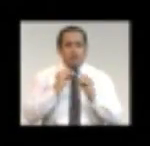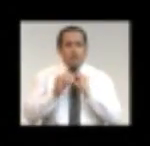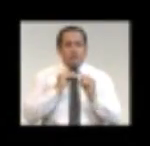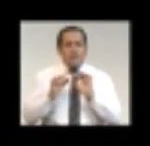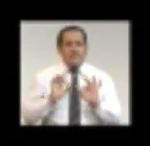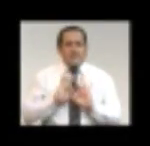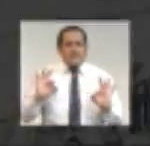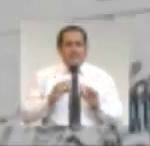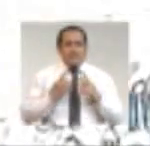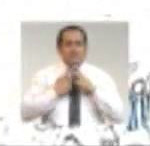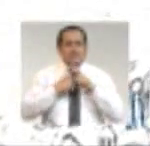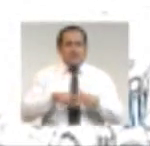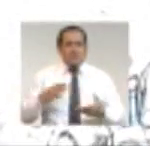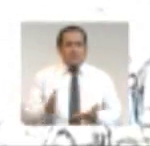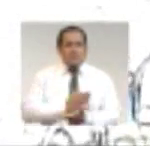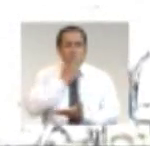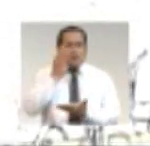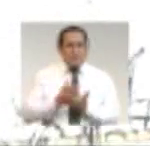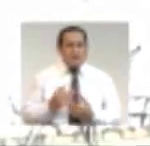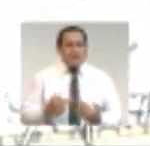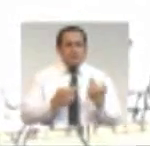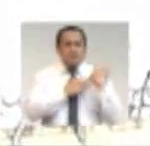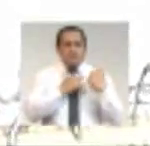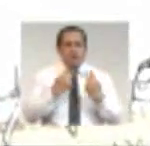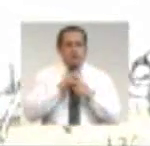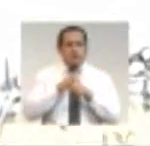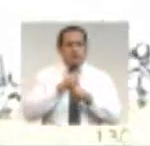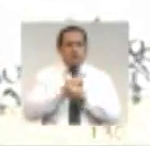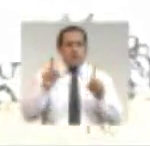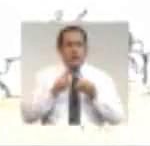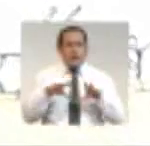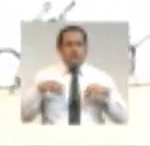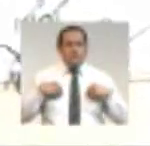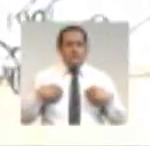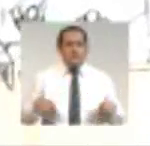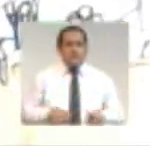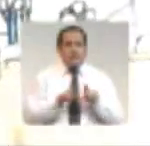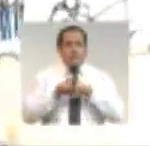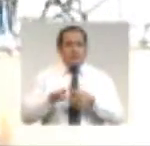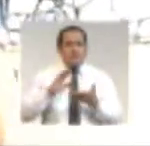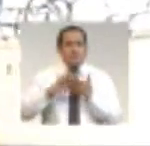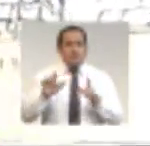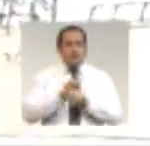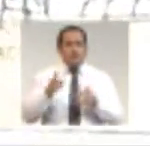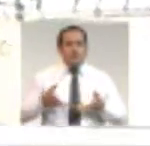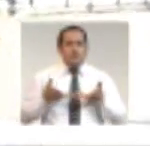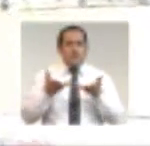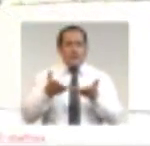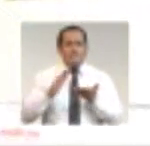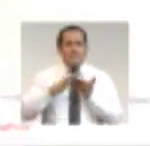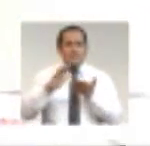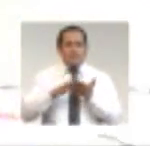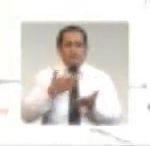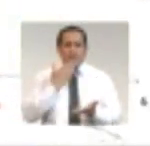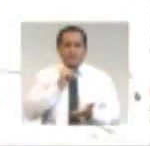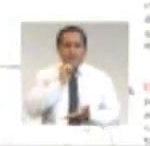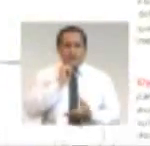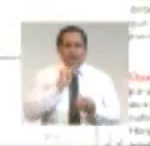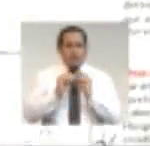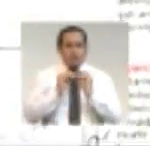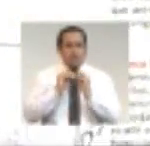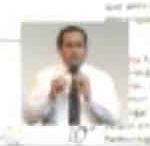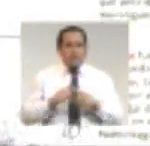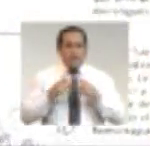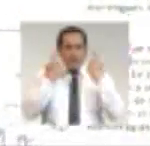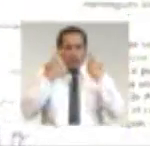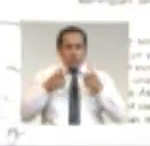de solucionar, empezaron en un lío de responsabilidades no asumidas. Licencias no otorgadas, permisos irregulares,